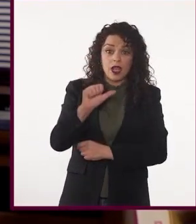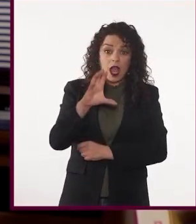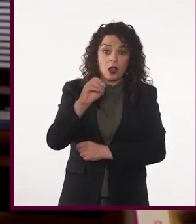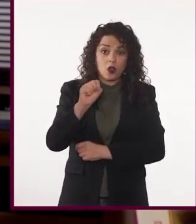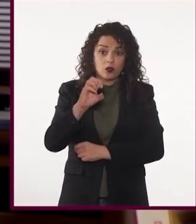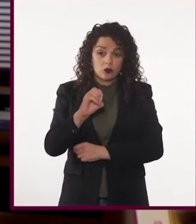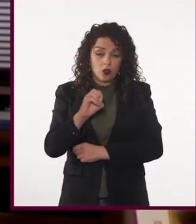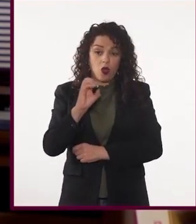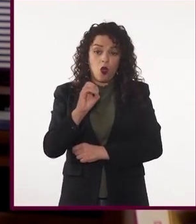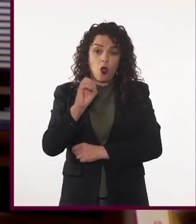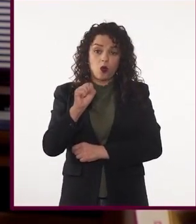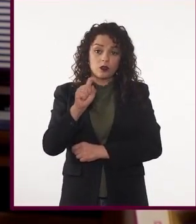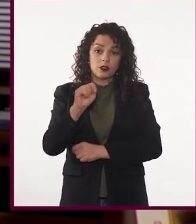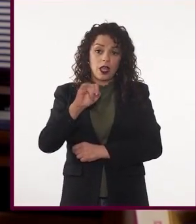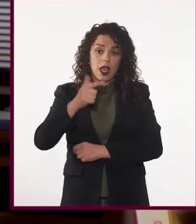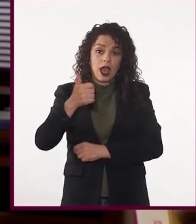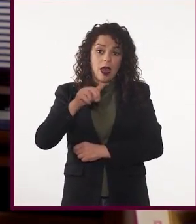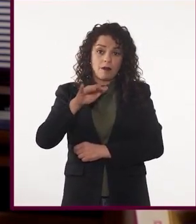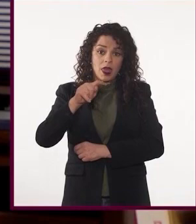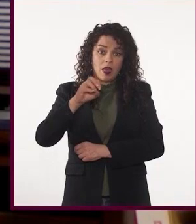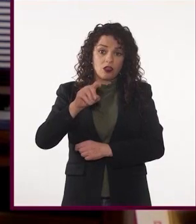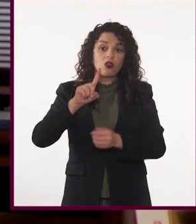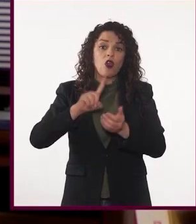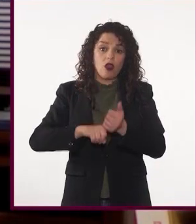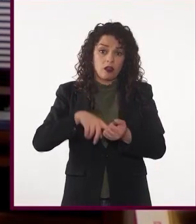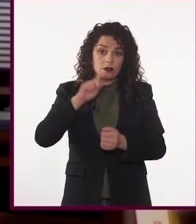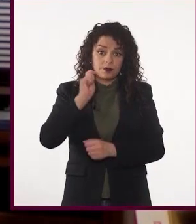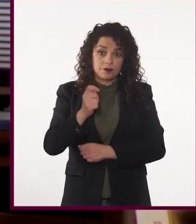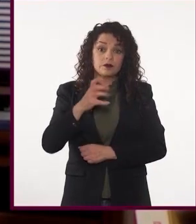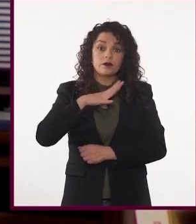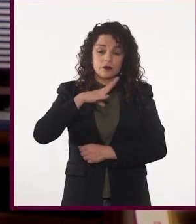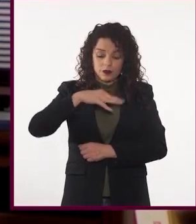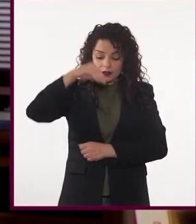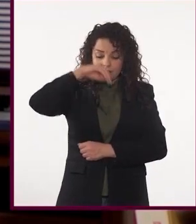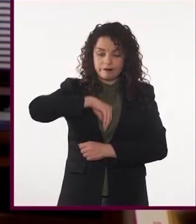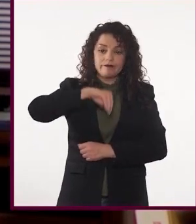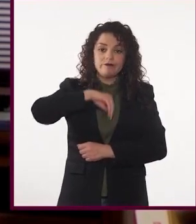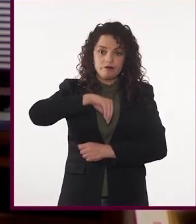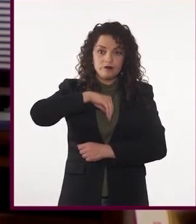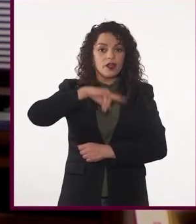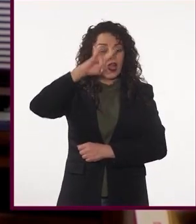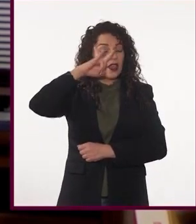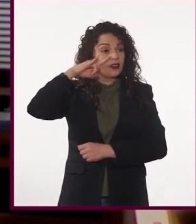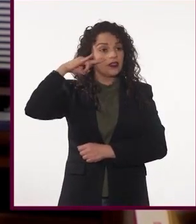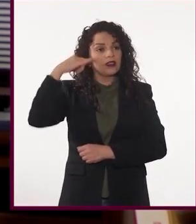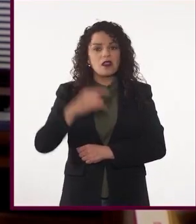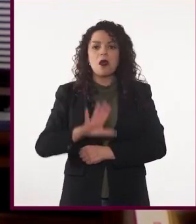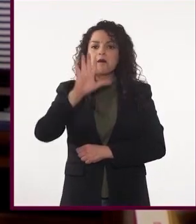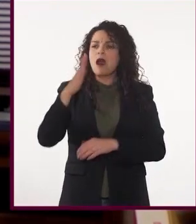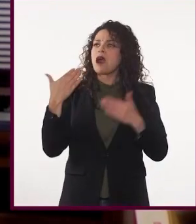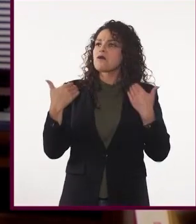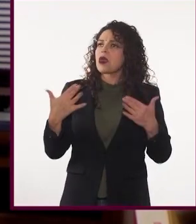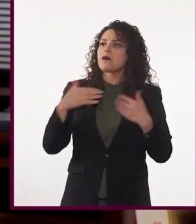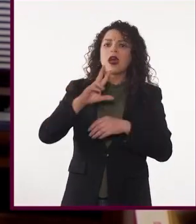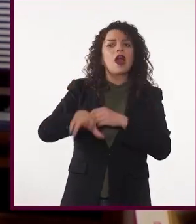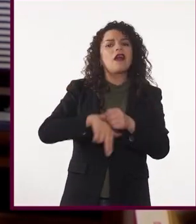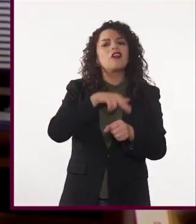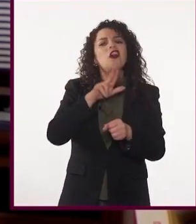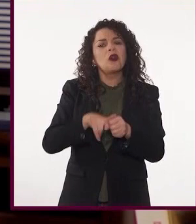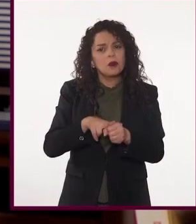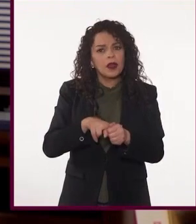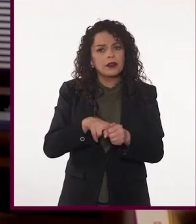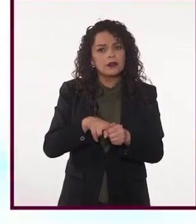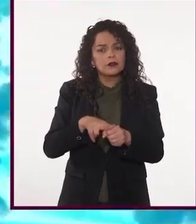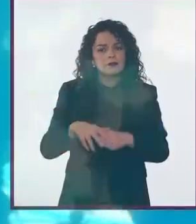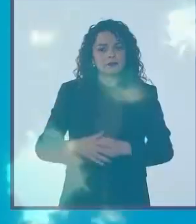hostigamiento están presentes en actitudes que tenemos interiorizadas y pasan desapercibidas o nos parecen